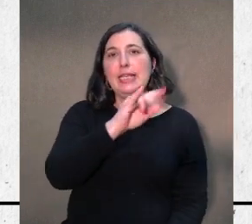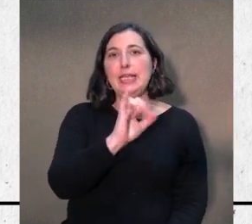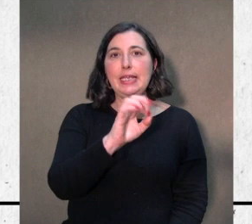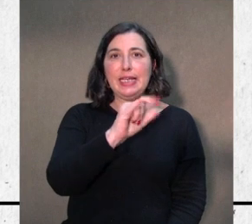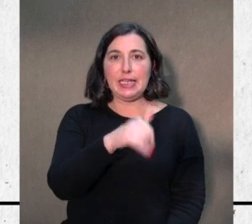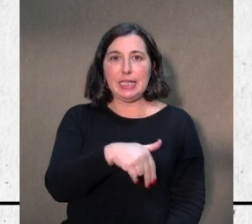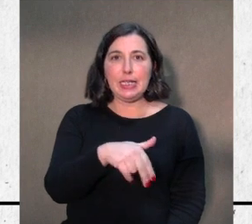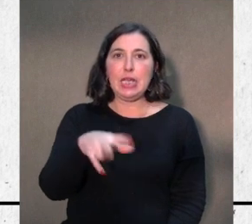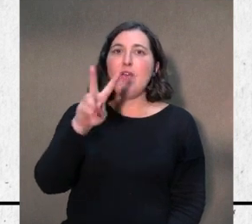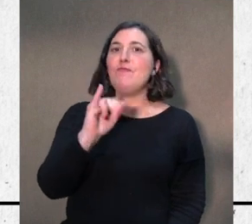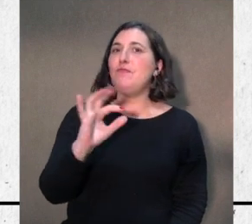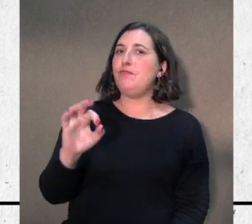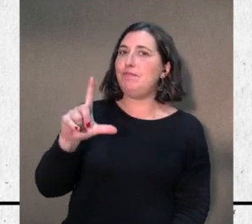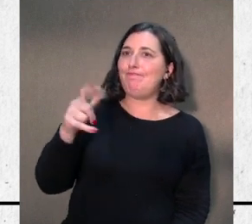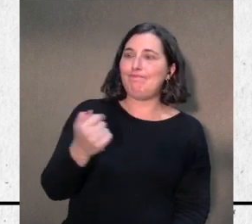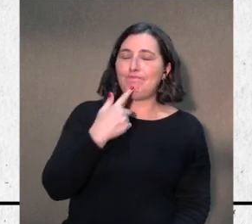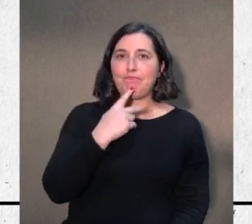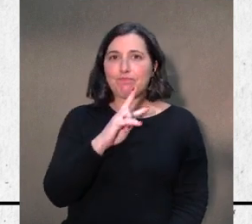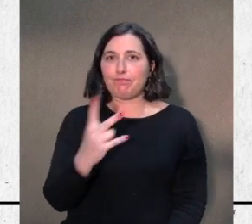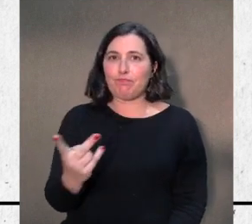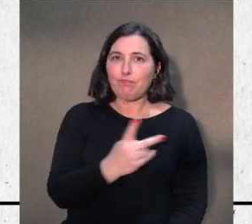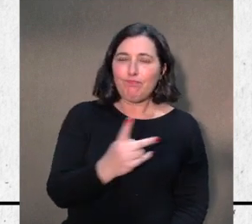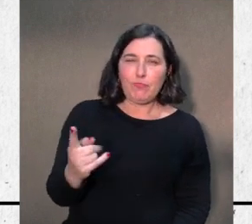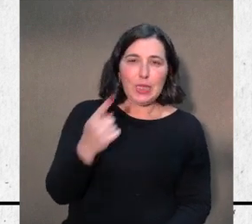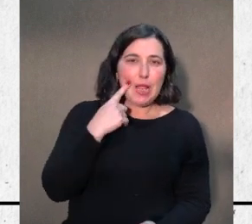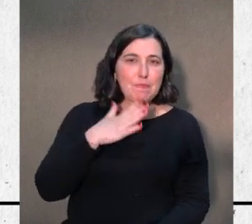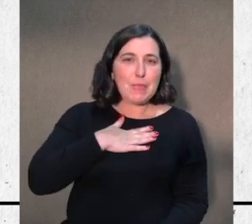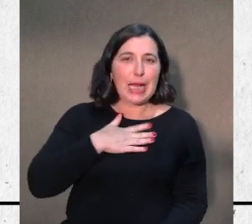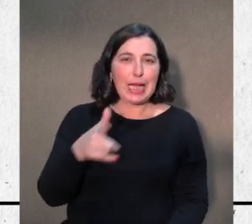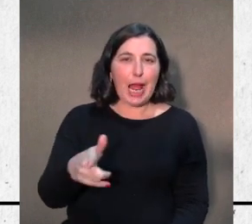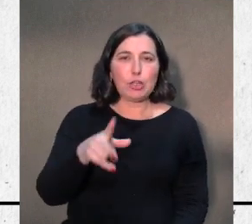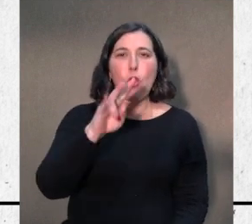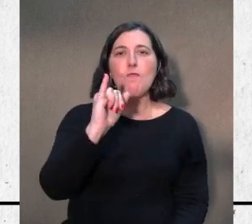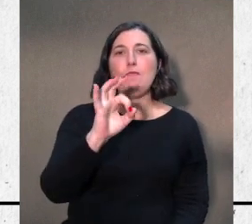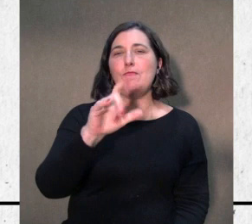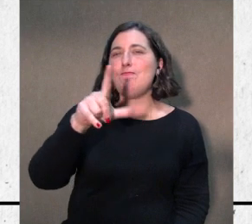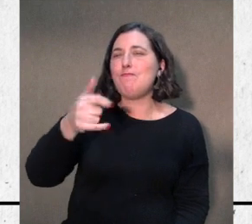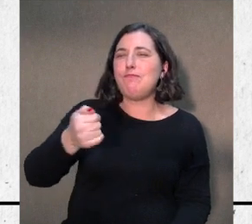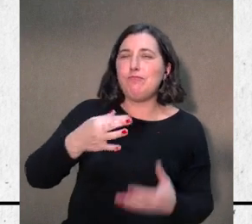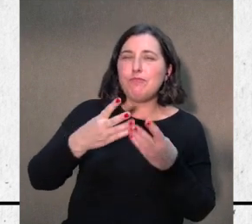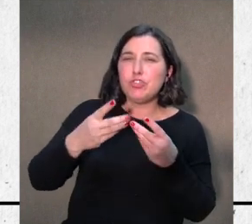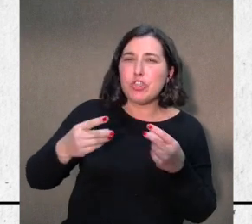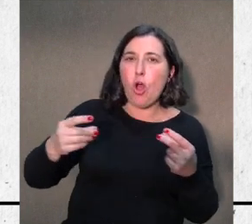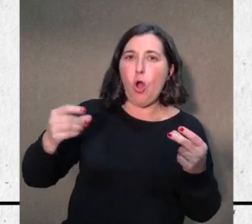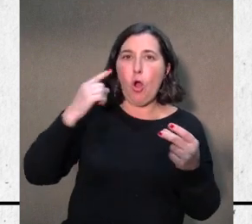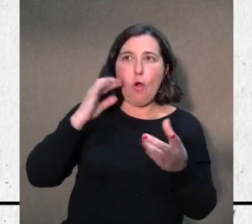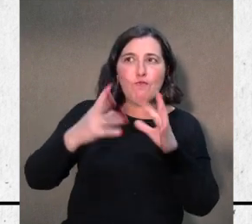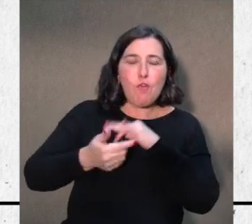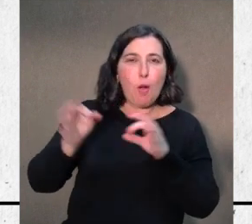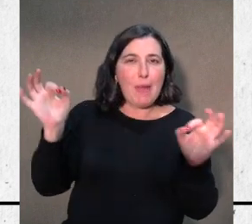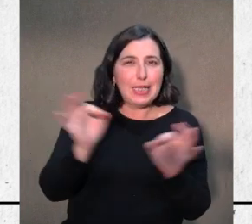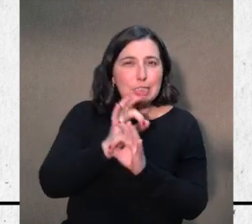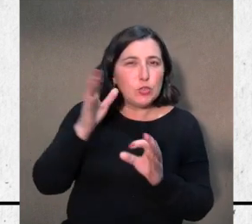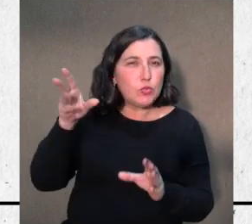viola, el sonido más achelado, ¿no? Y violinista ya es mi hermano, y bueno, vamos a continuar con la